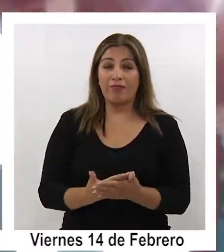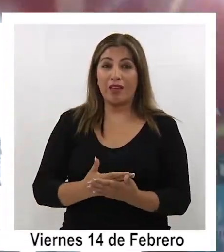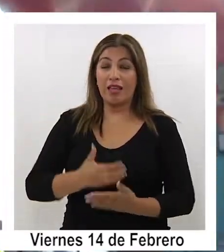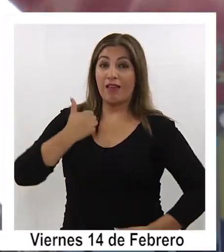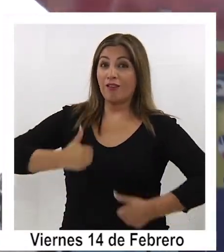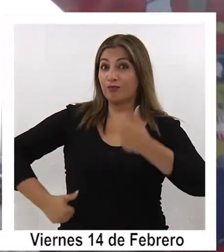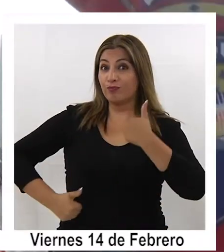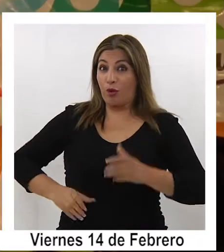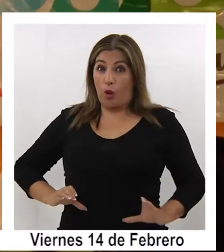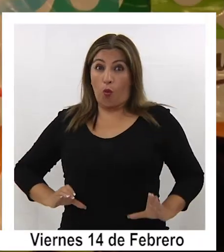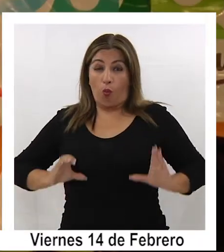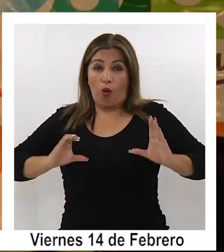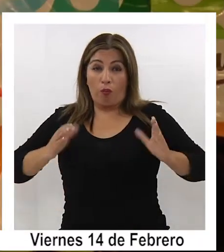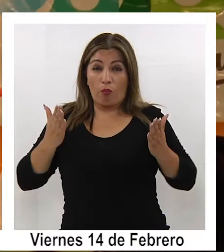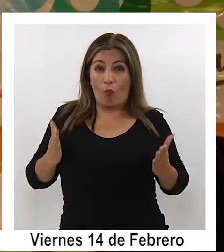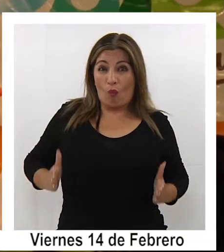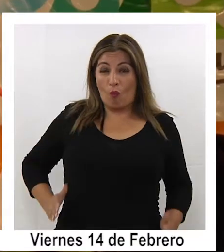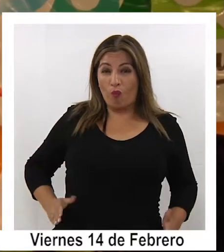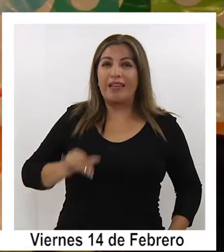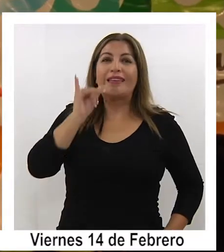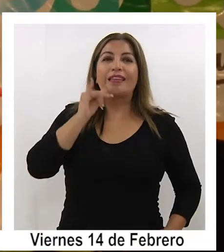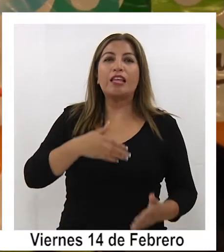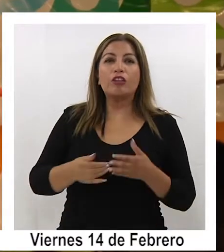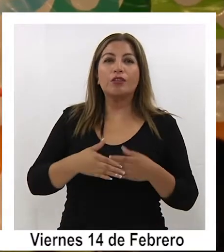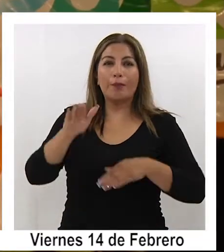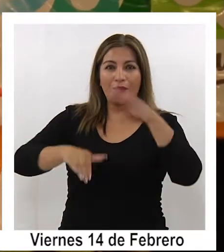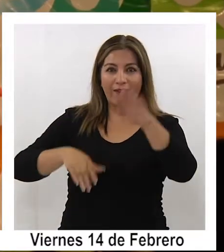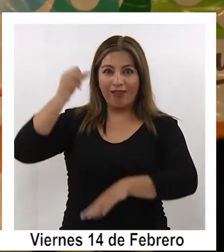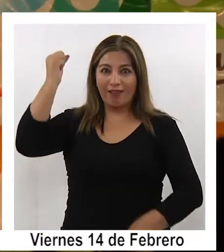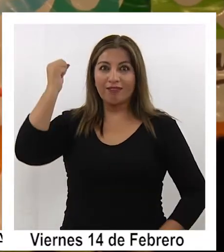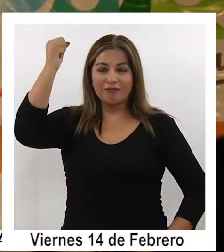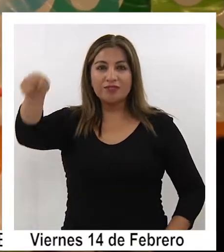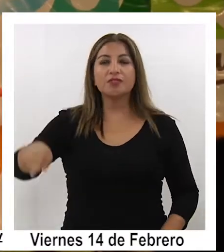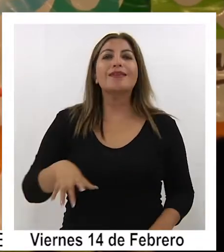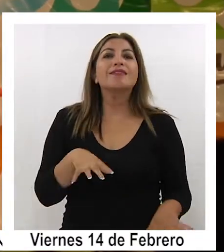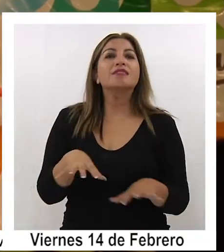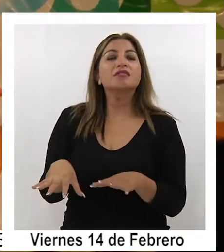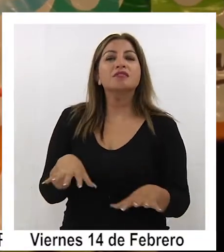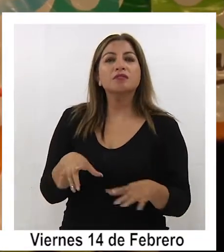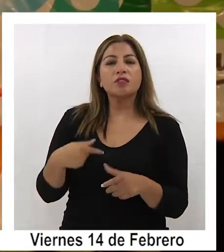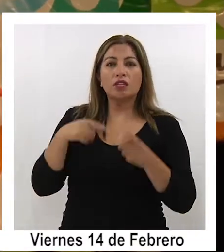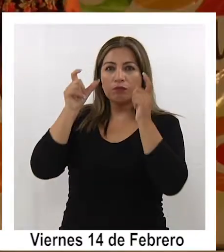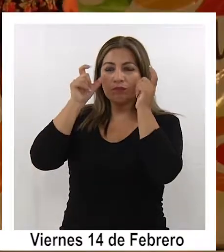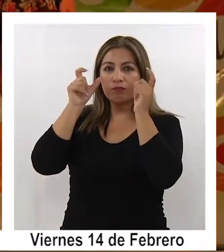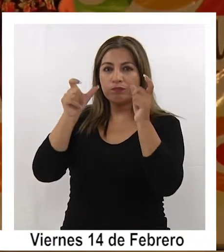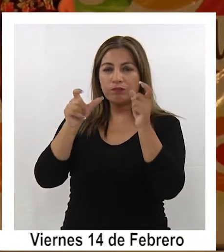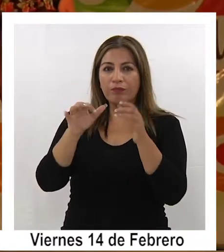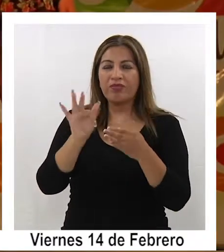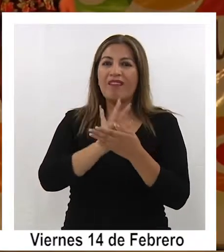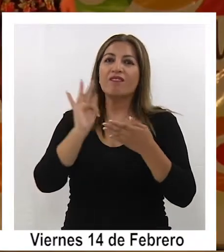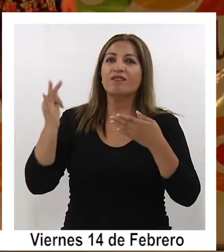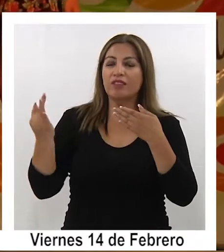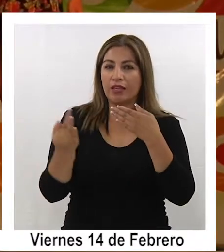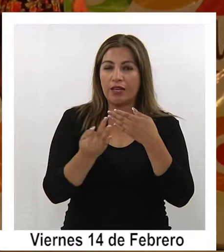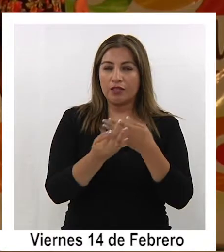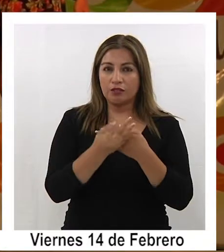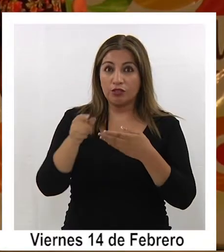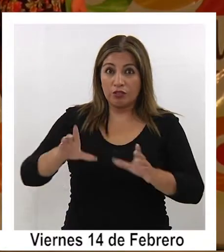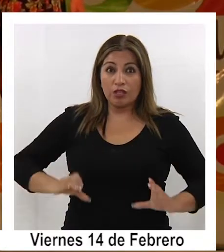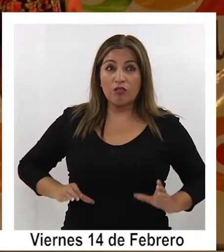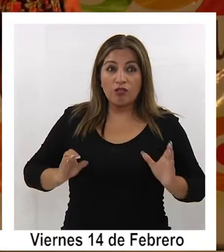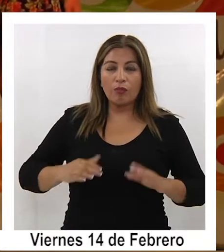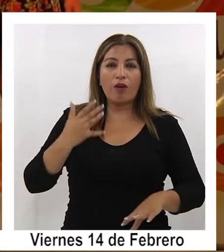7º Campeonato de Físico-Culturismo de Iquique en Cabancha. La actividad es regulada por la Federación Nacional